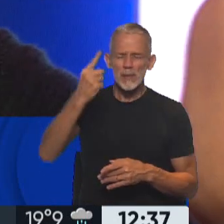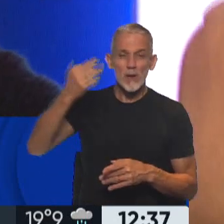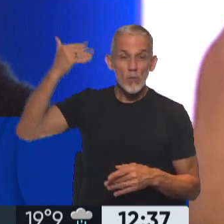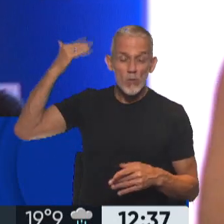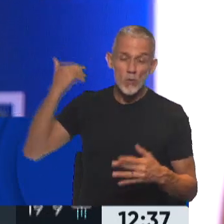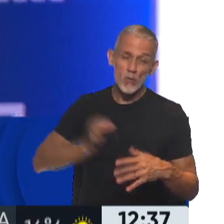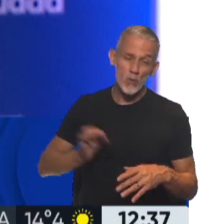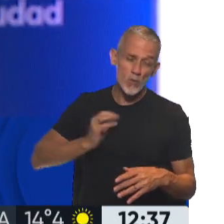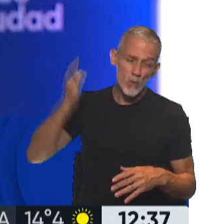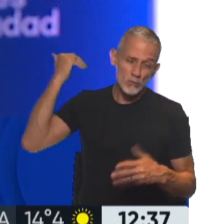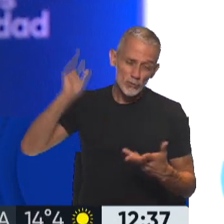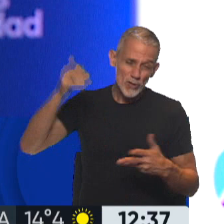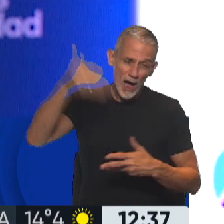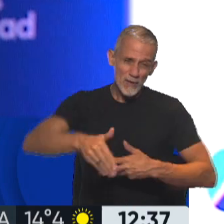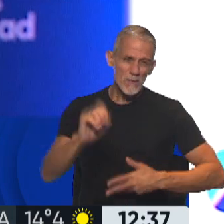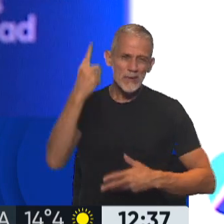muchos, muchos años.